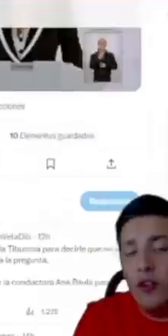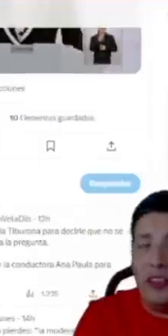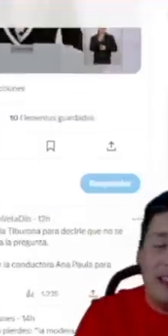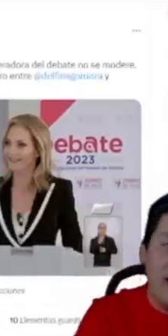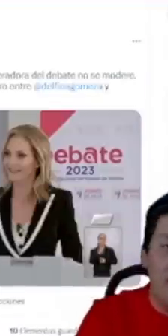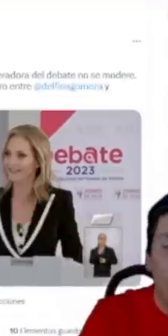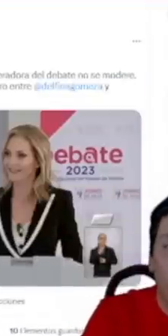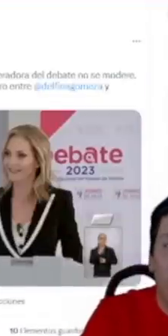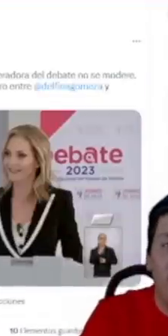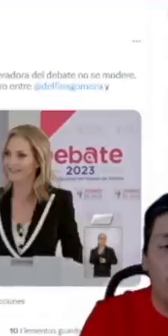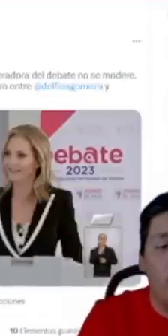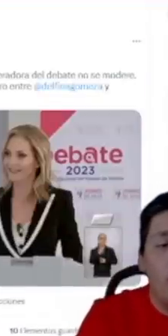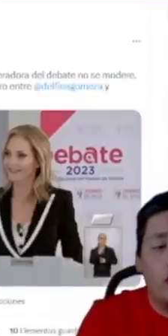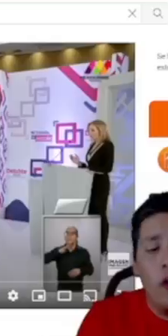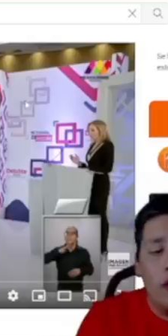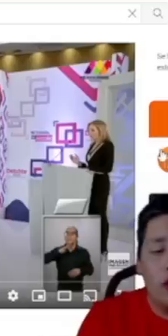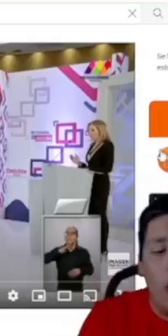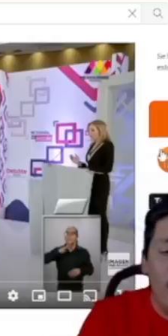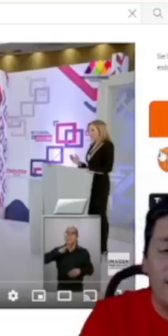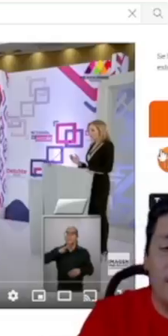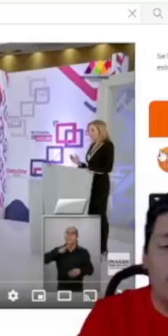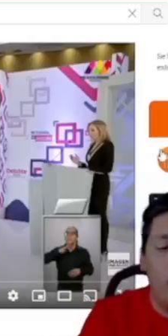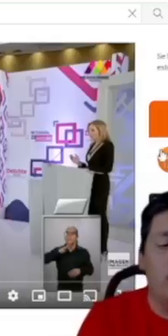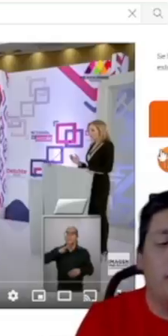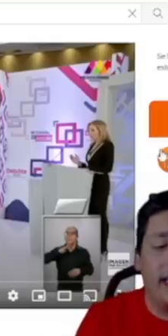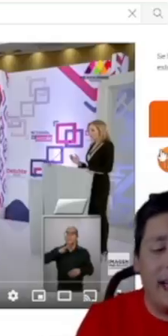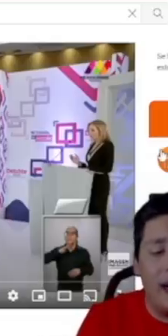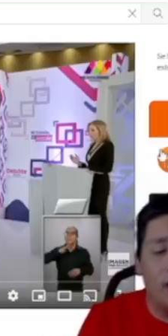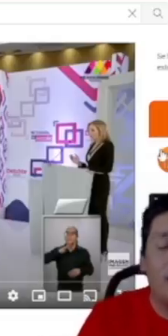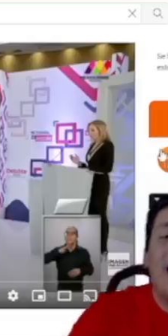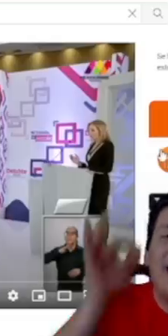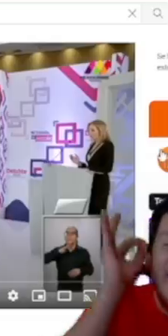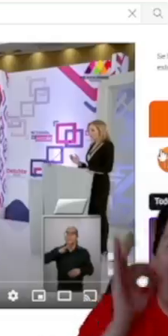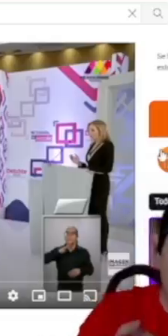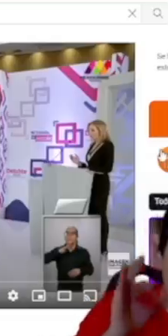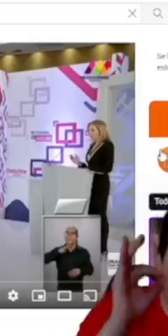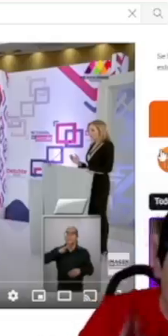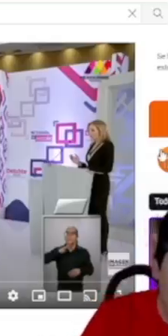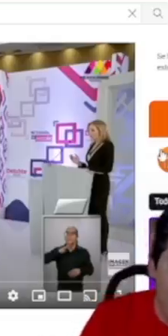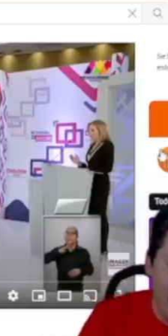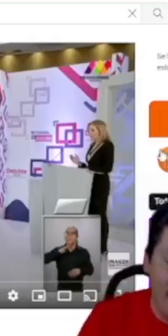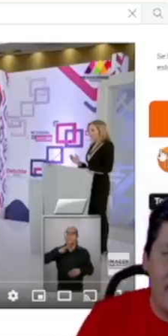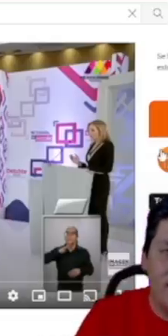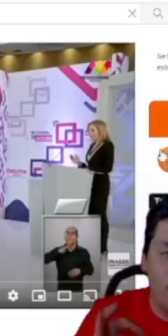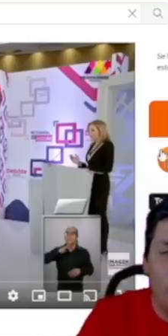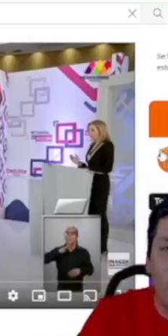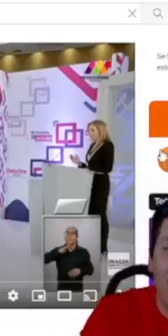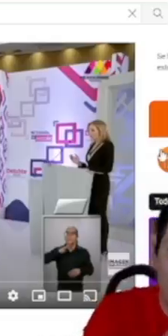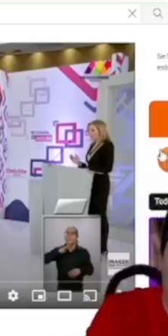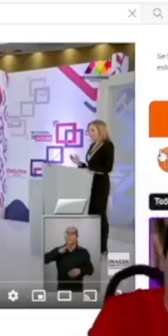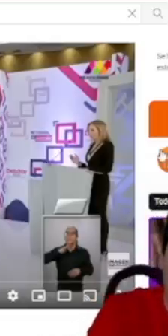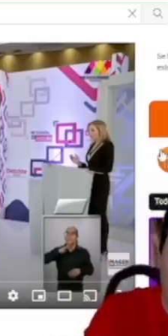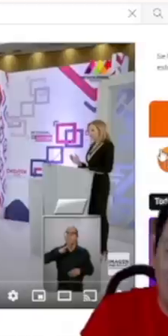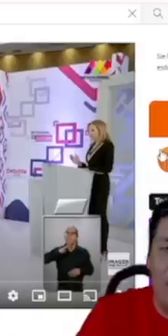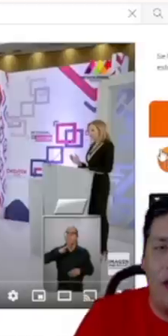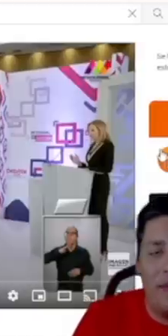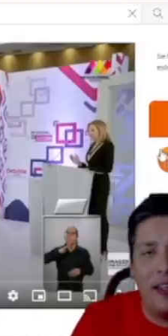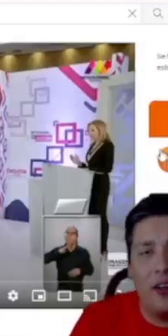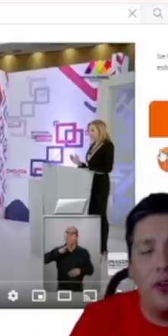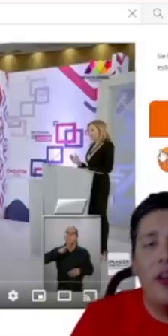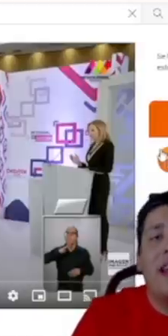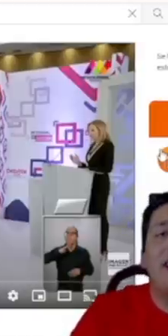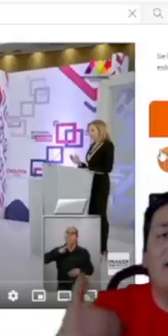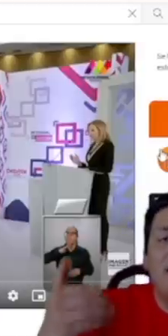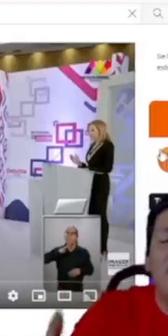aquí los que salimos perdiendo somos todas y todos los mexicanos. Y qué lamentable que el Instituto Electoral del Estado